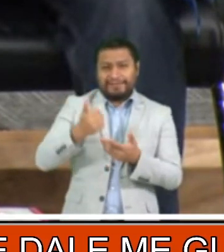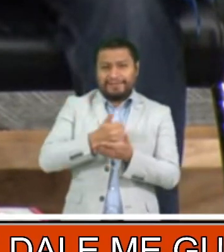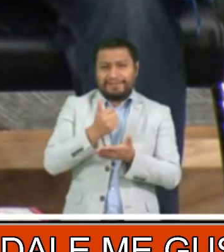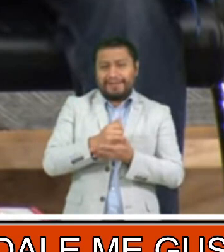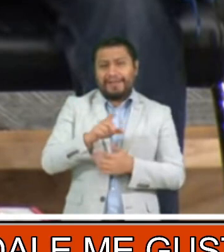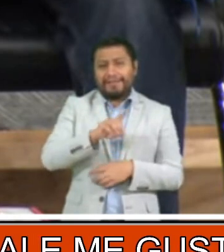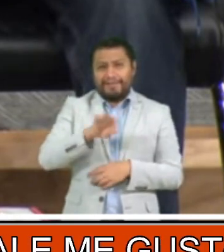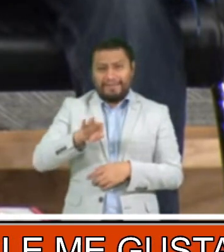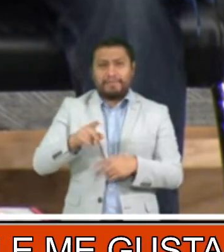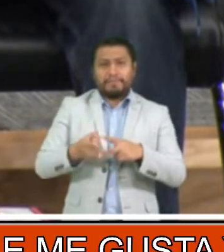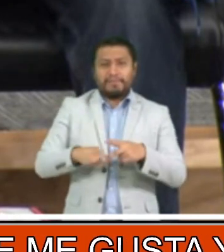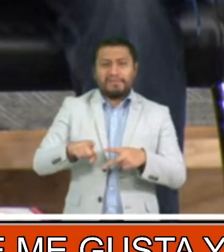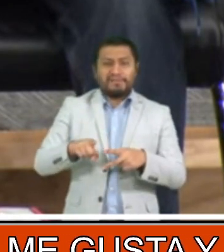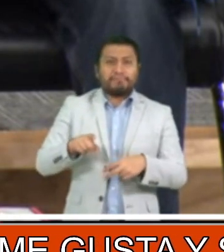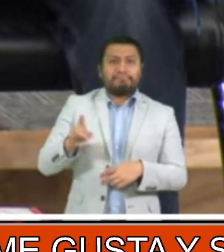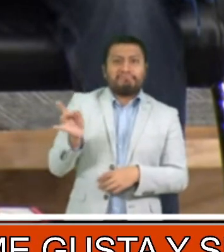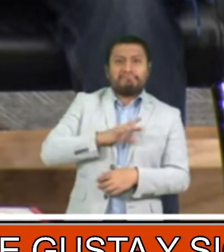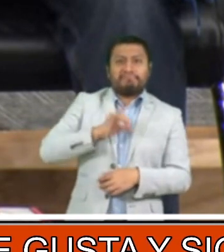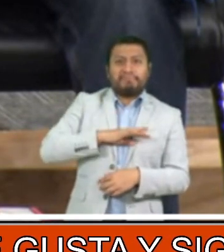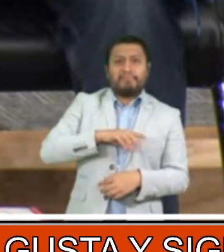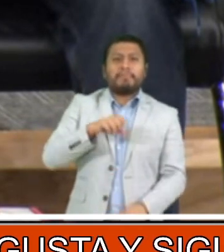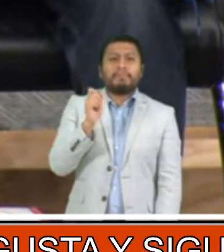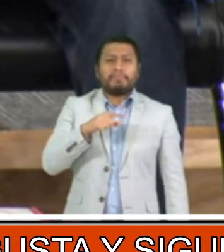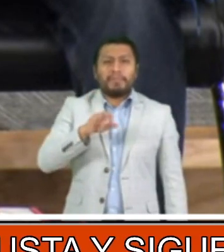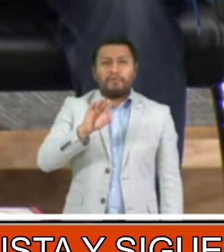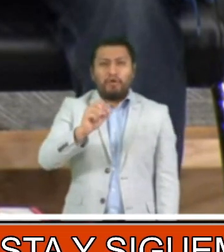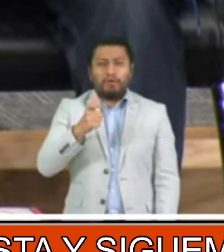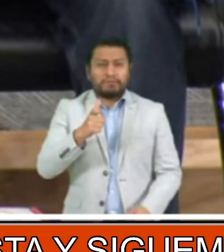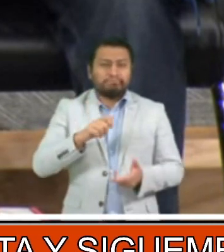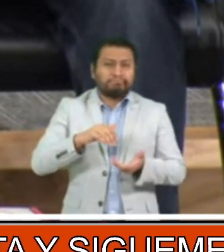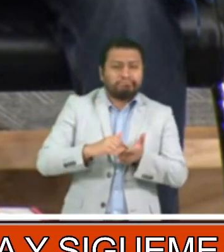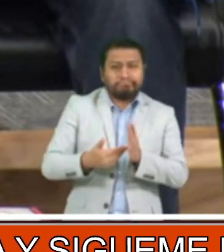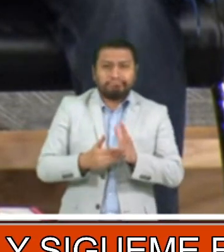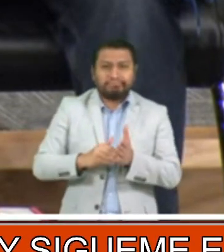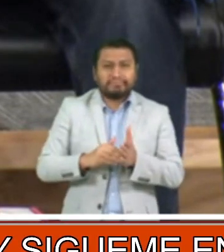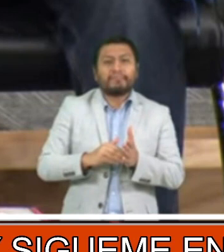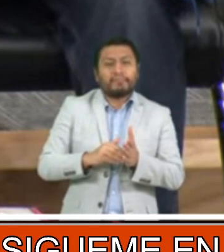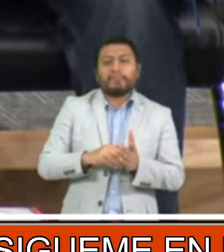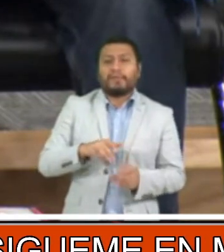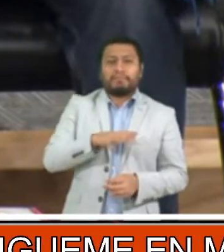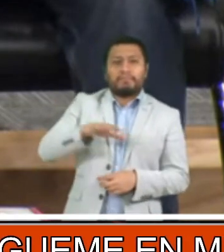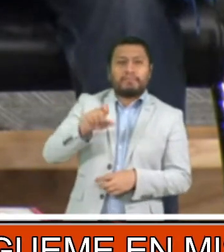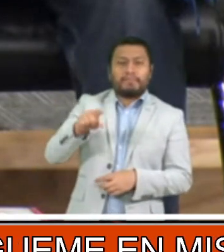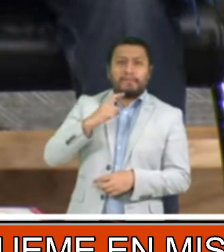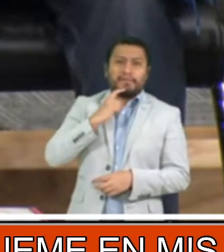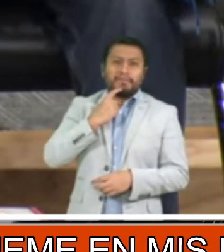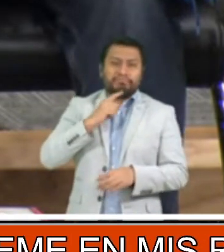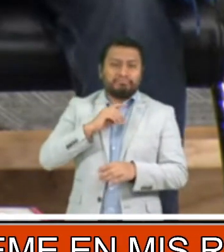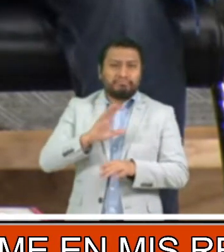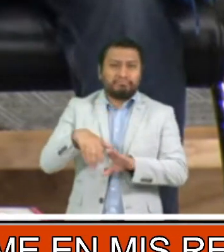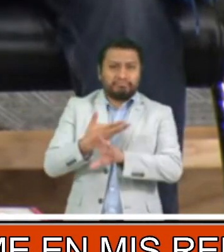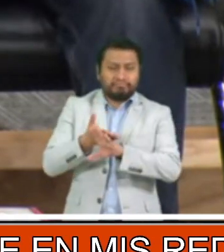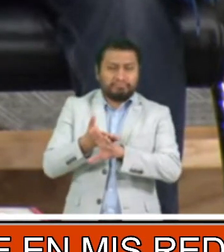mismo Vicente Fox promovió con una mayoría facciosa el desafuero de Andrés Manuel López Obrador.